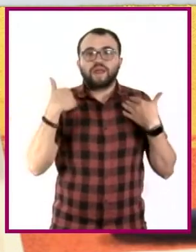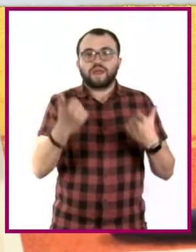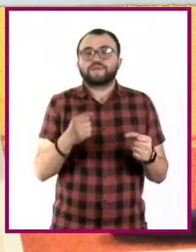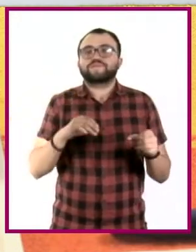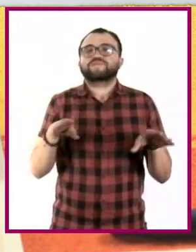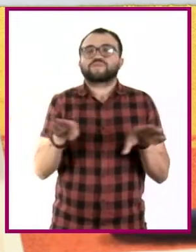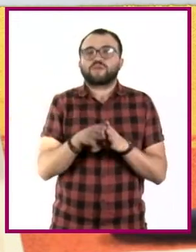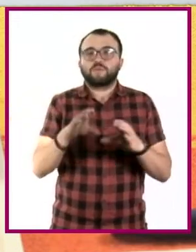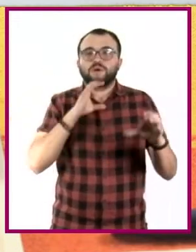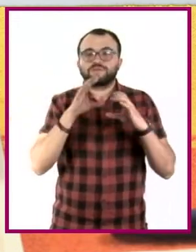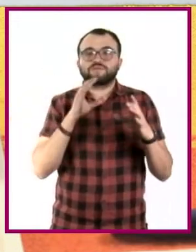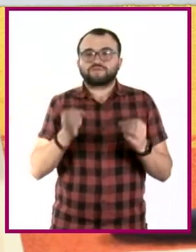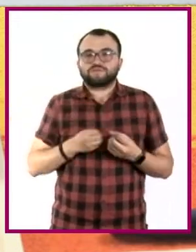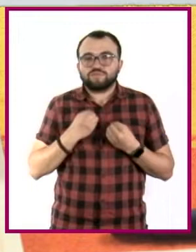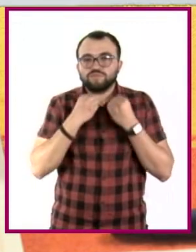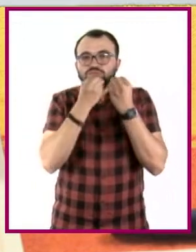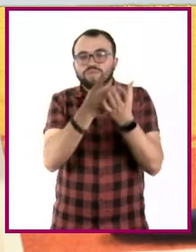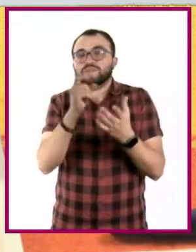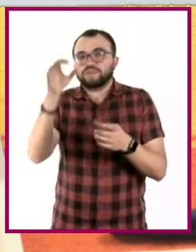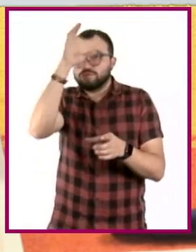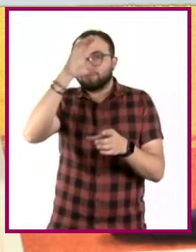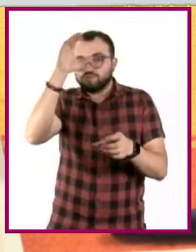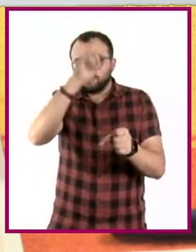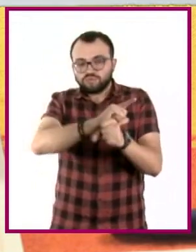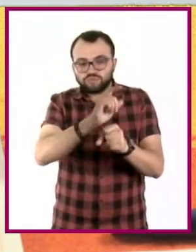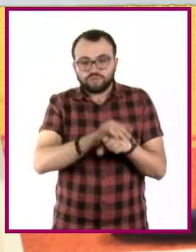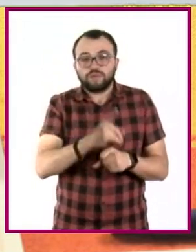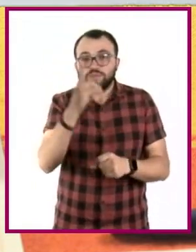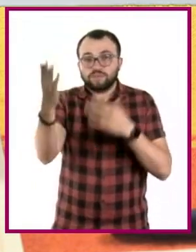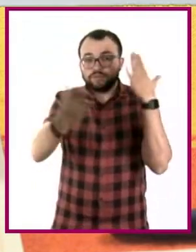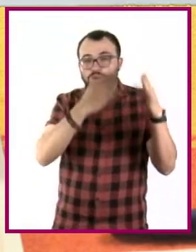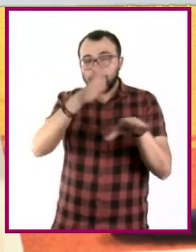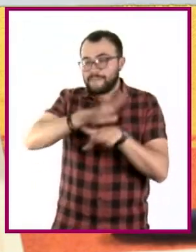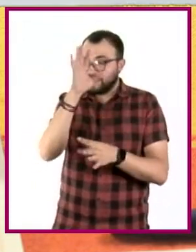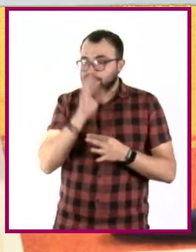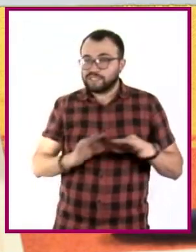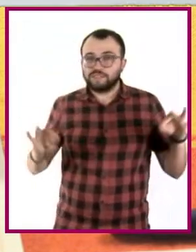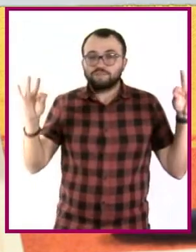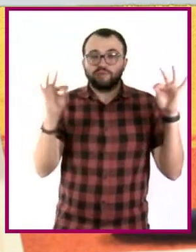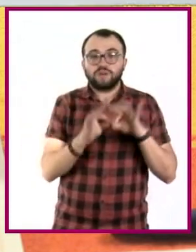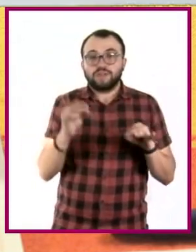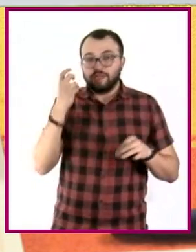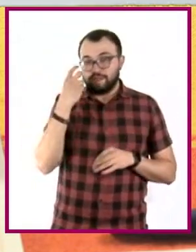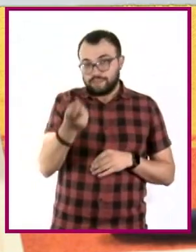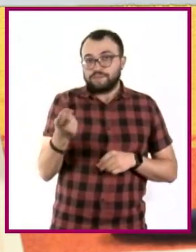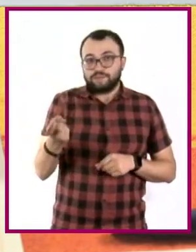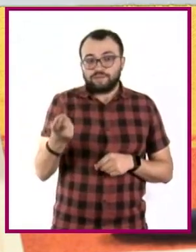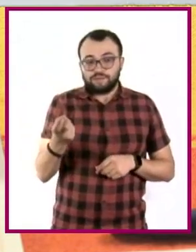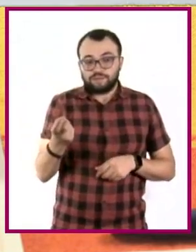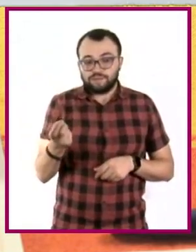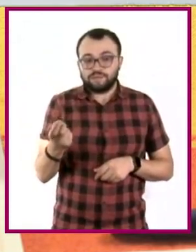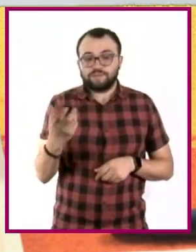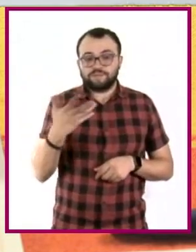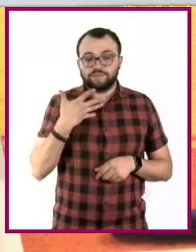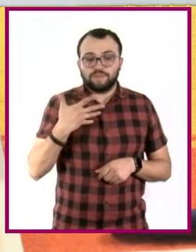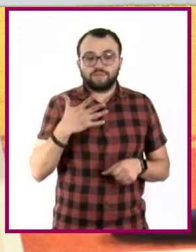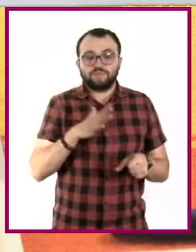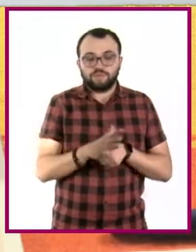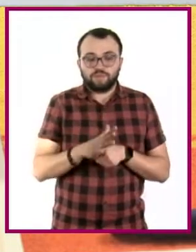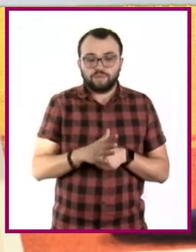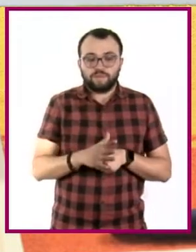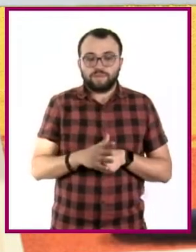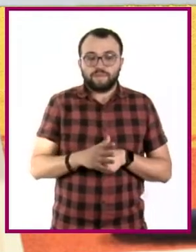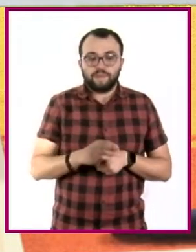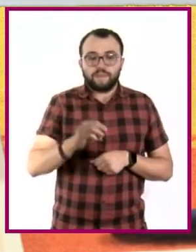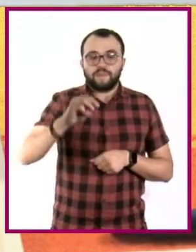como una expresión cultural. Y uno de los estudios más importantes en esta rama ha sido el de Male